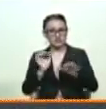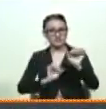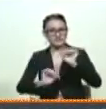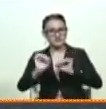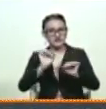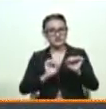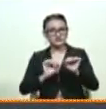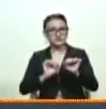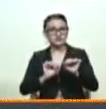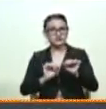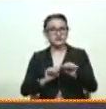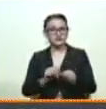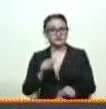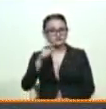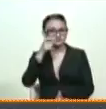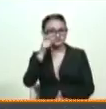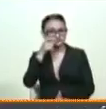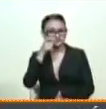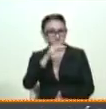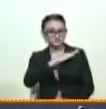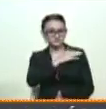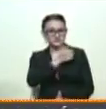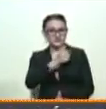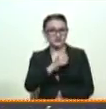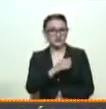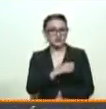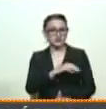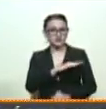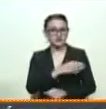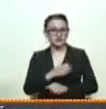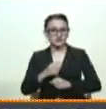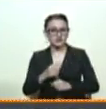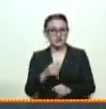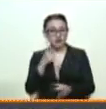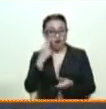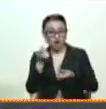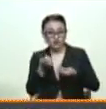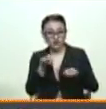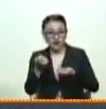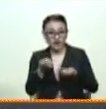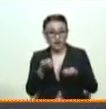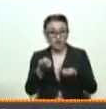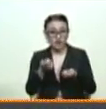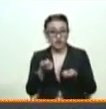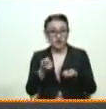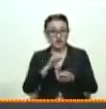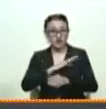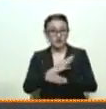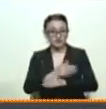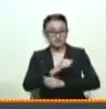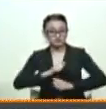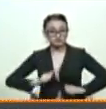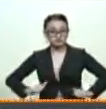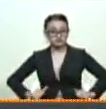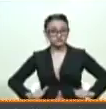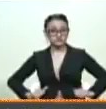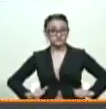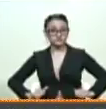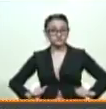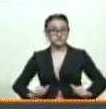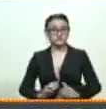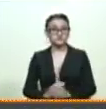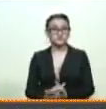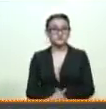Defensa, el Inspector General de la Fuerza Armada, el Contralor General de la Fuerza Armada Nacional